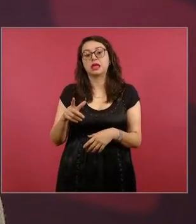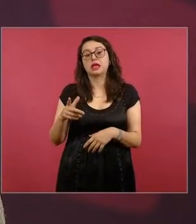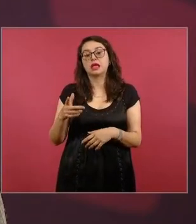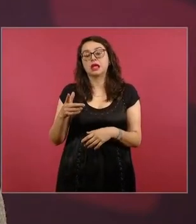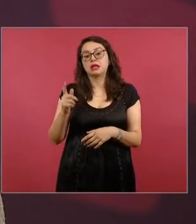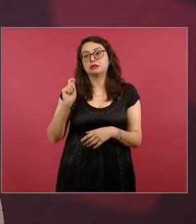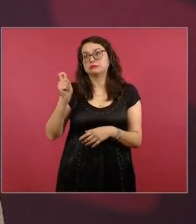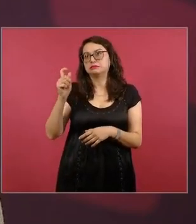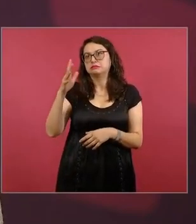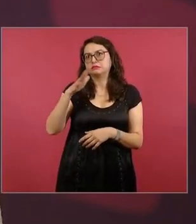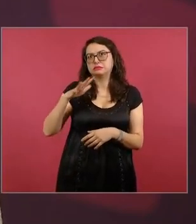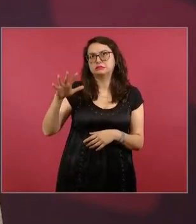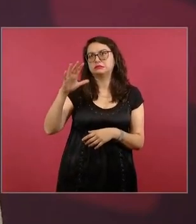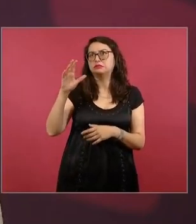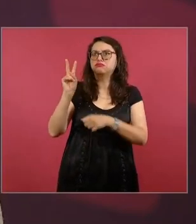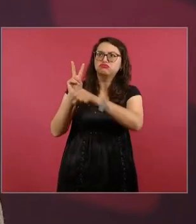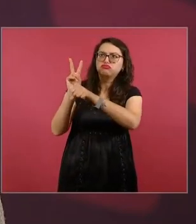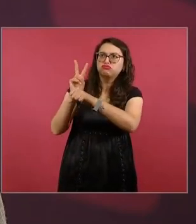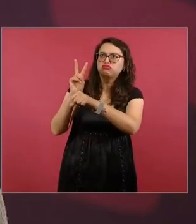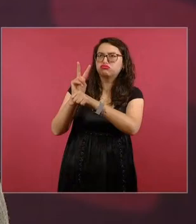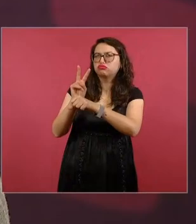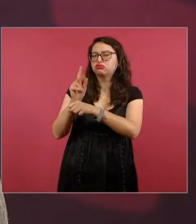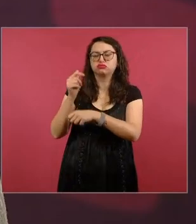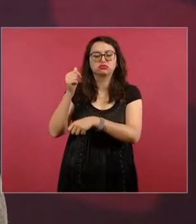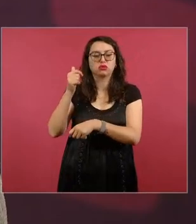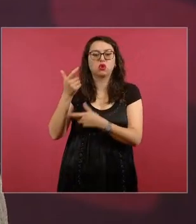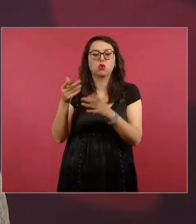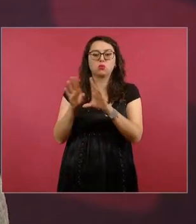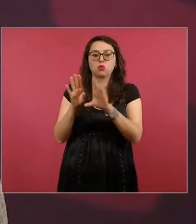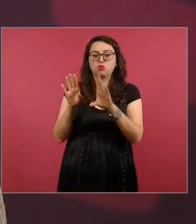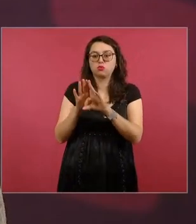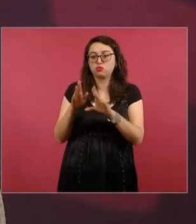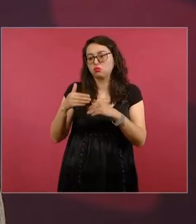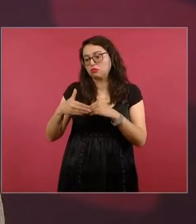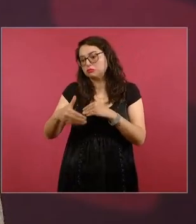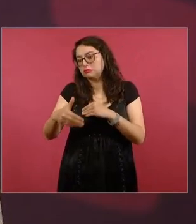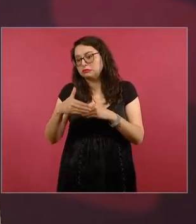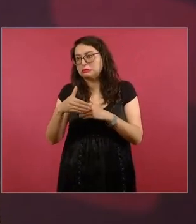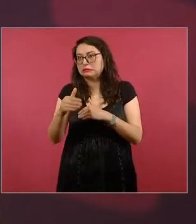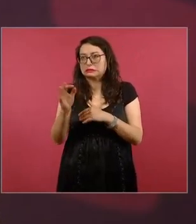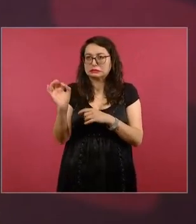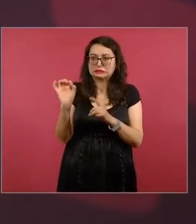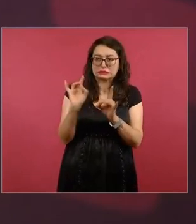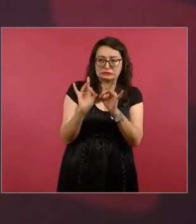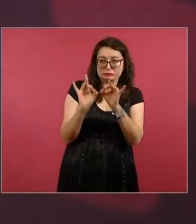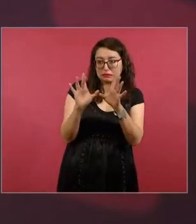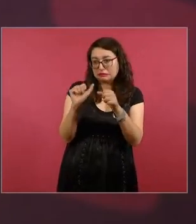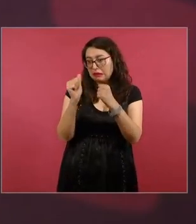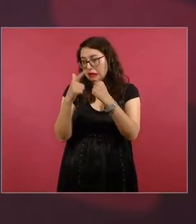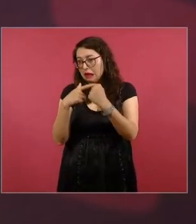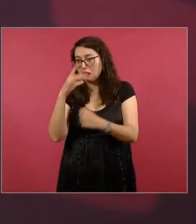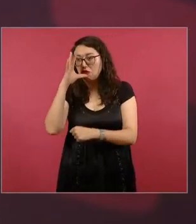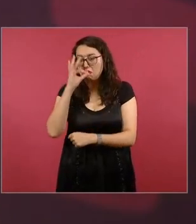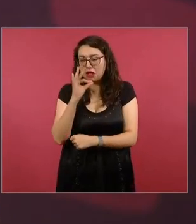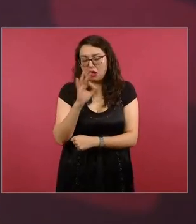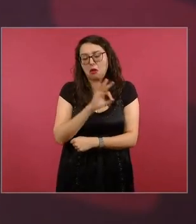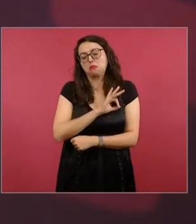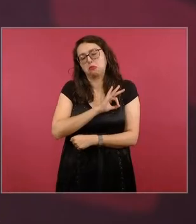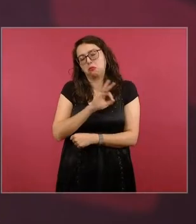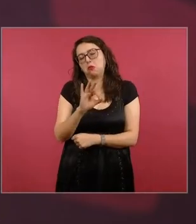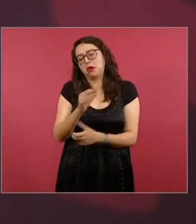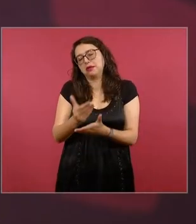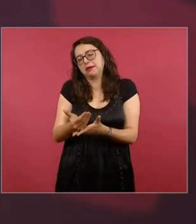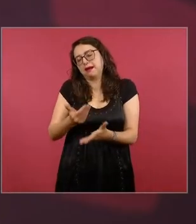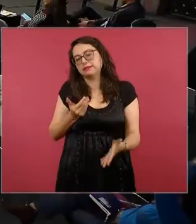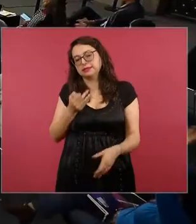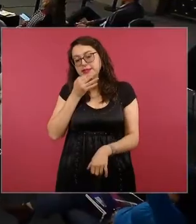Clima Espacial y justamente ellos están llevando a cabo el monitoreo para poder predecir con algo de anticipación un evento de